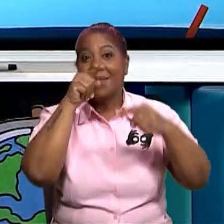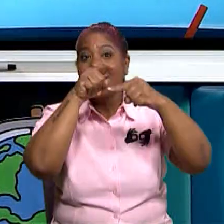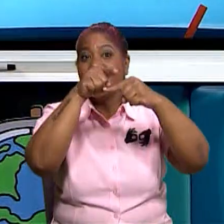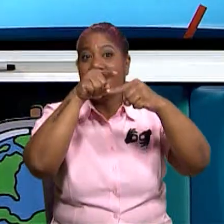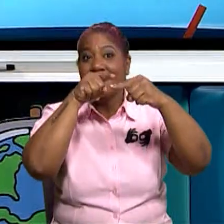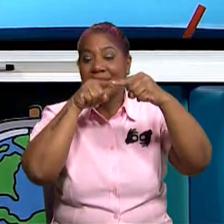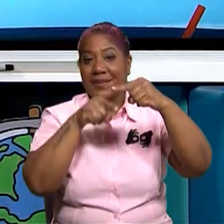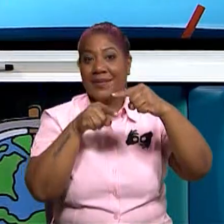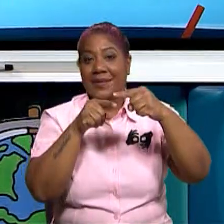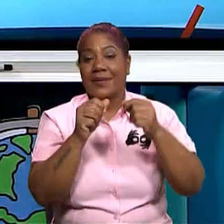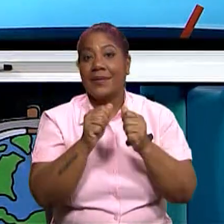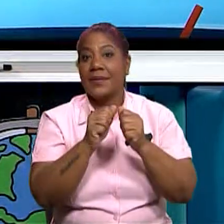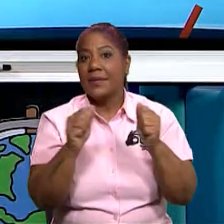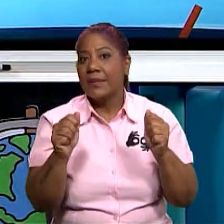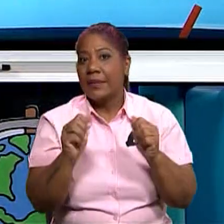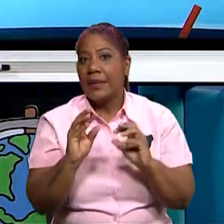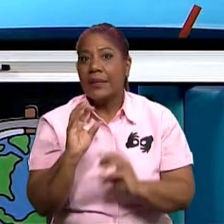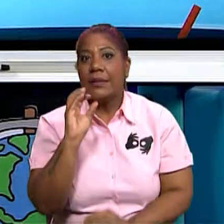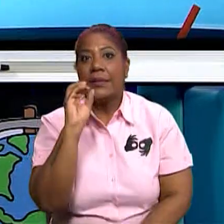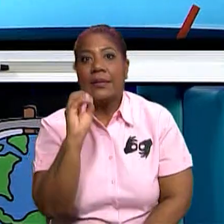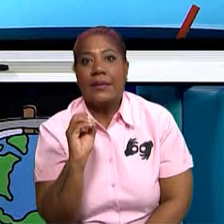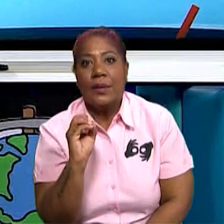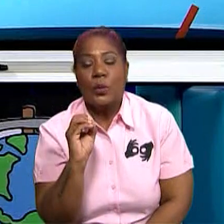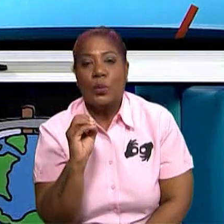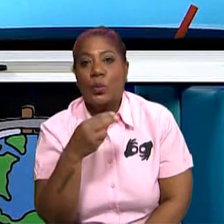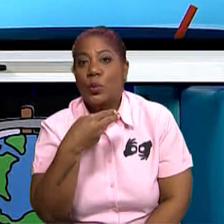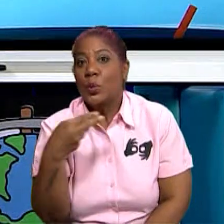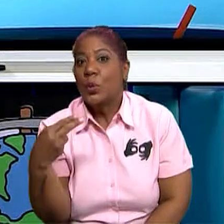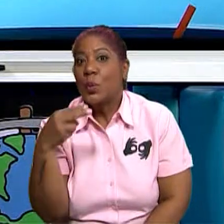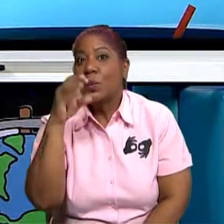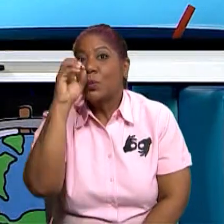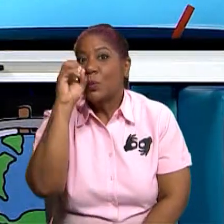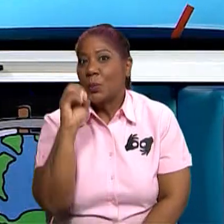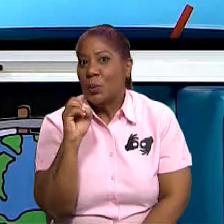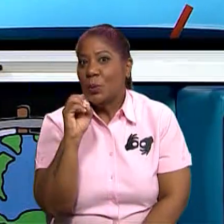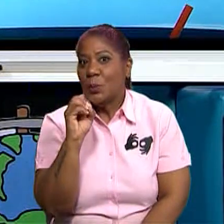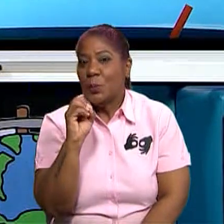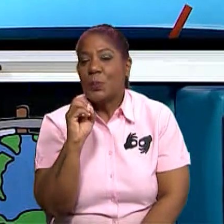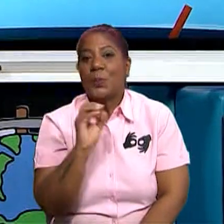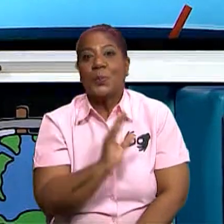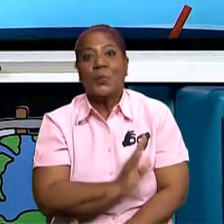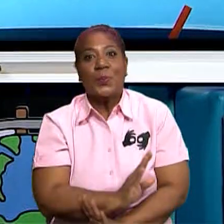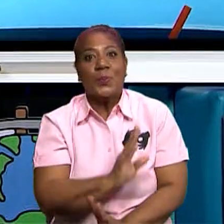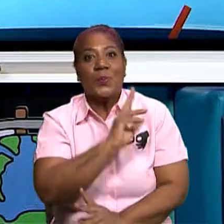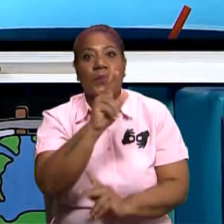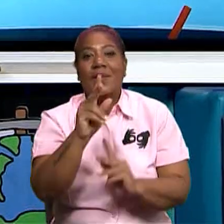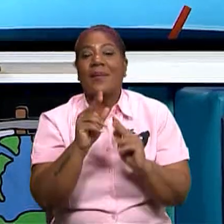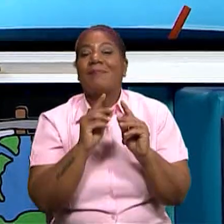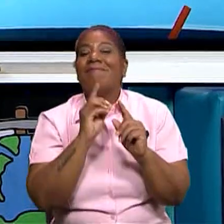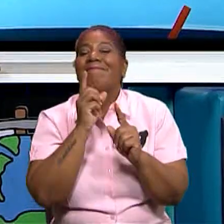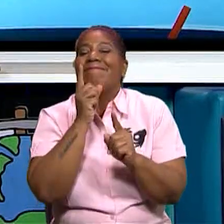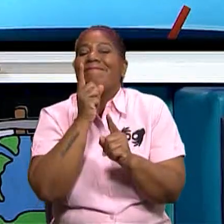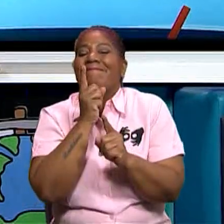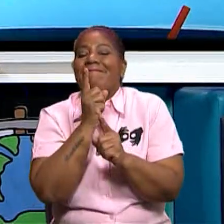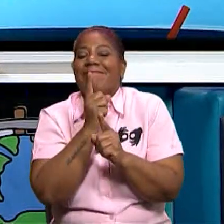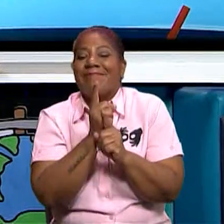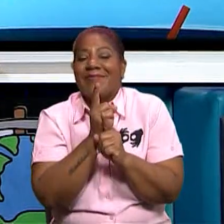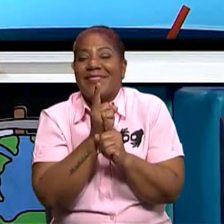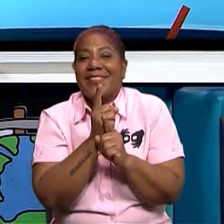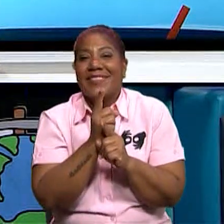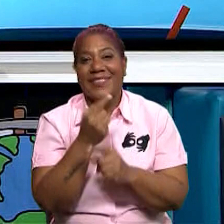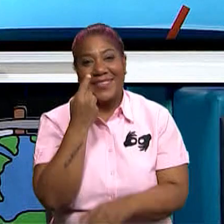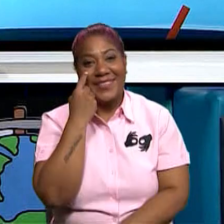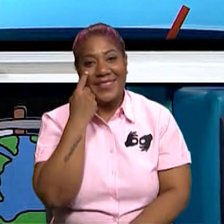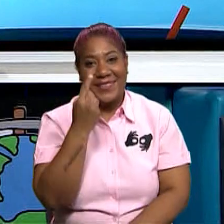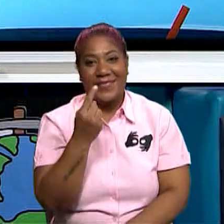división sin residuos, sin dejar nada. Son esas divisiones que nos dan un resultado exacto. Y antes vamos a